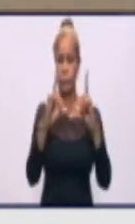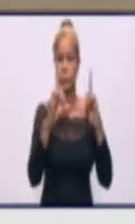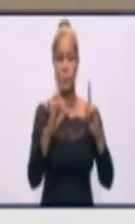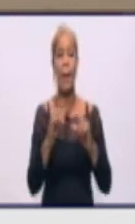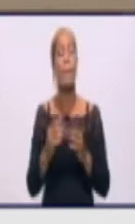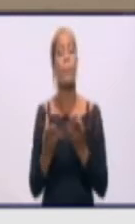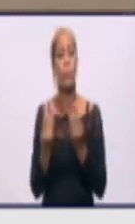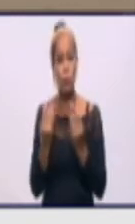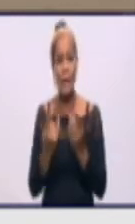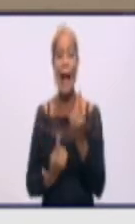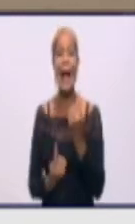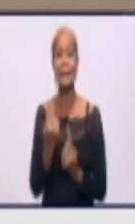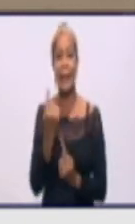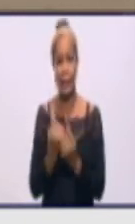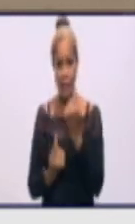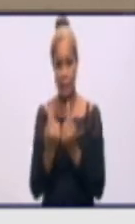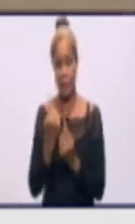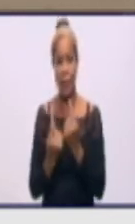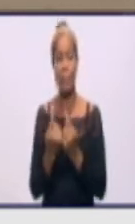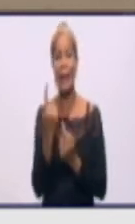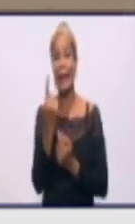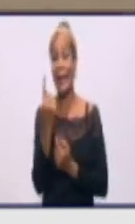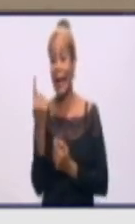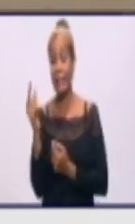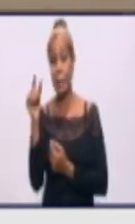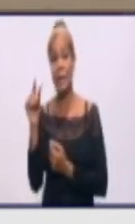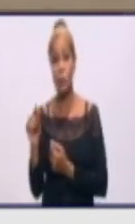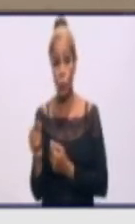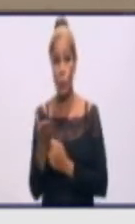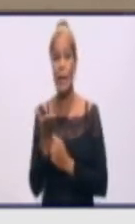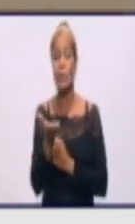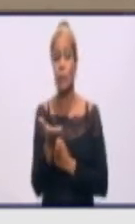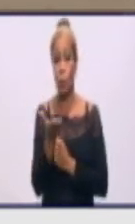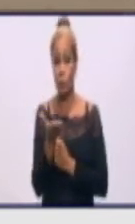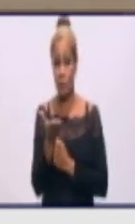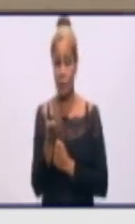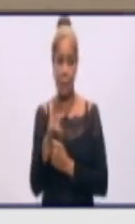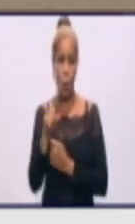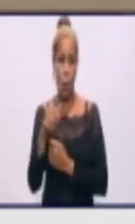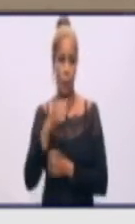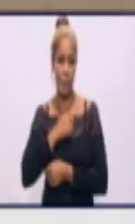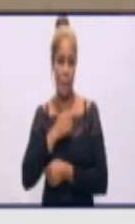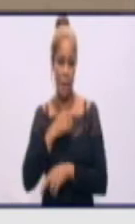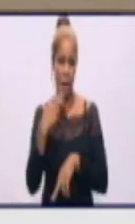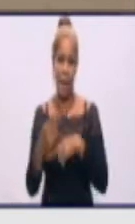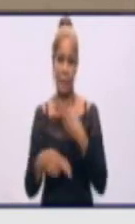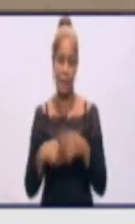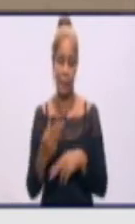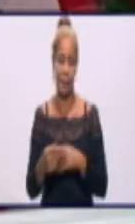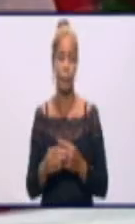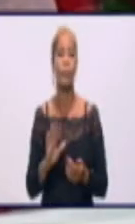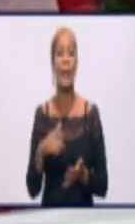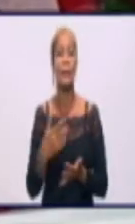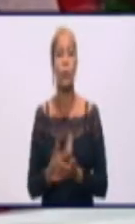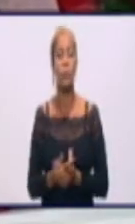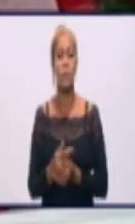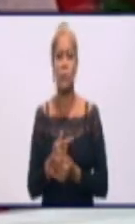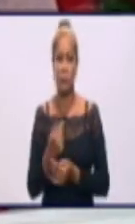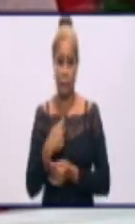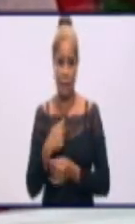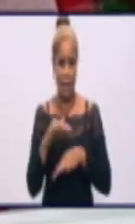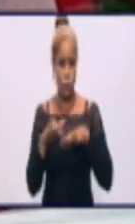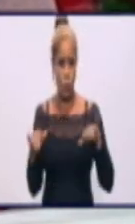persona pueda solicitar sus trámites. Endris, una vez que yo realizo el trámite a